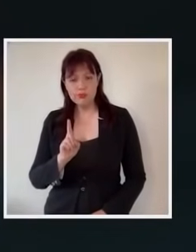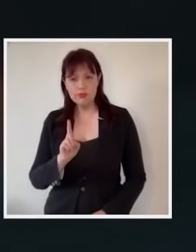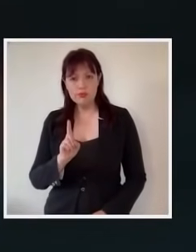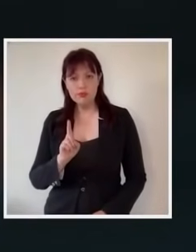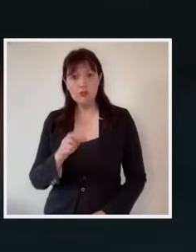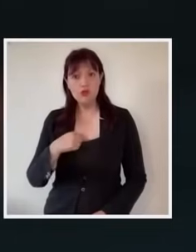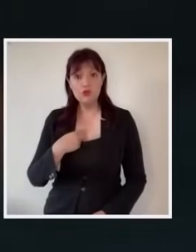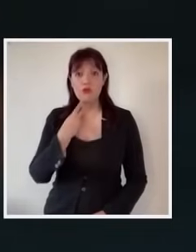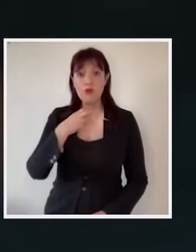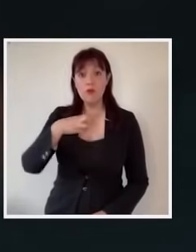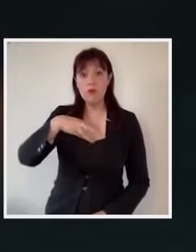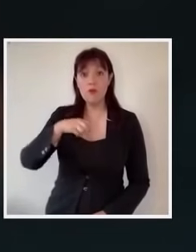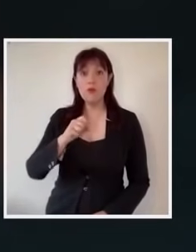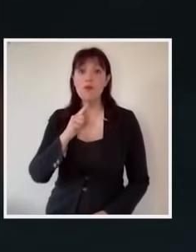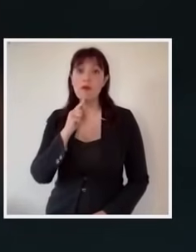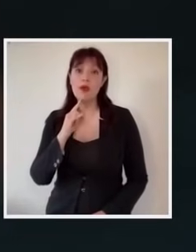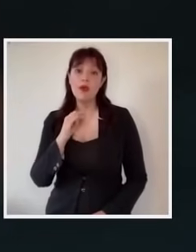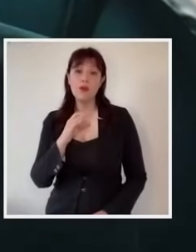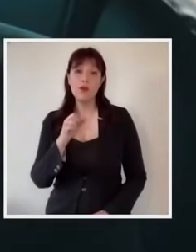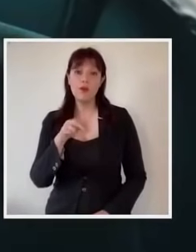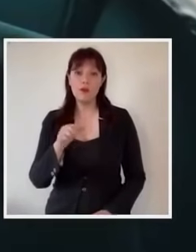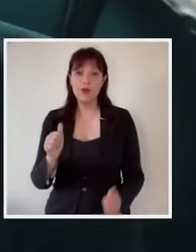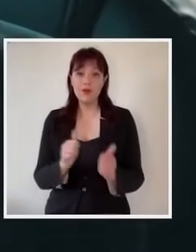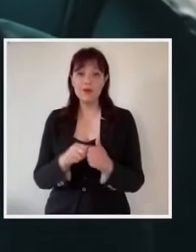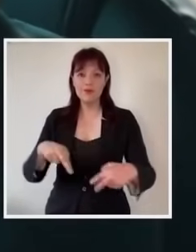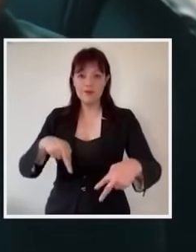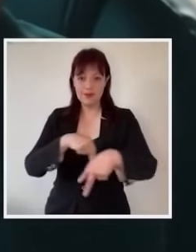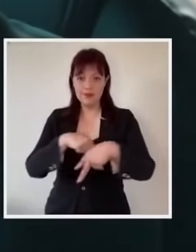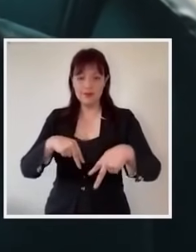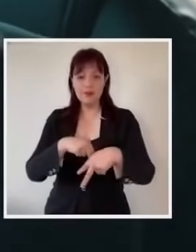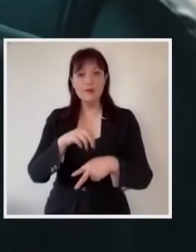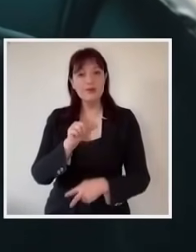Bueno, yo vivo en Matucana con Alameda.